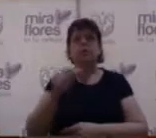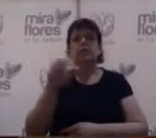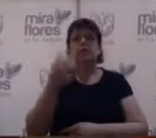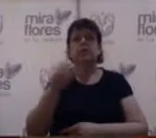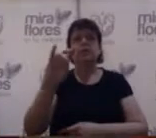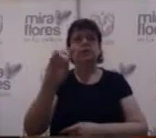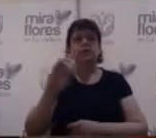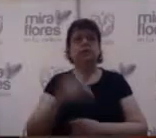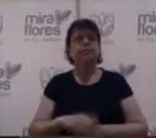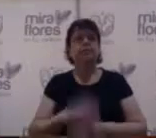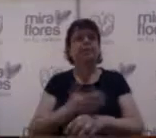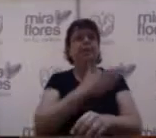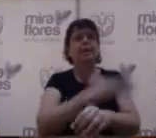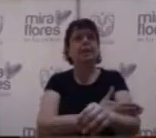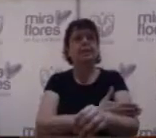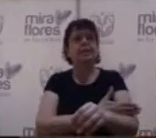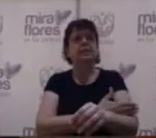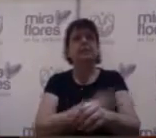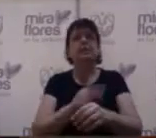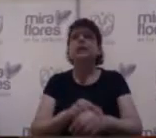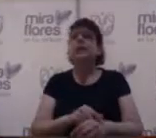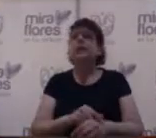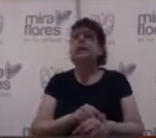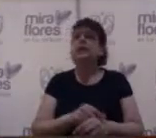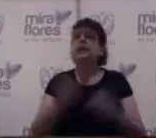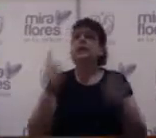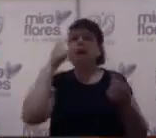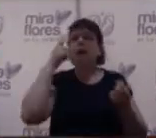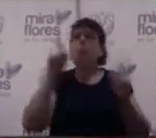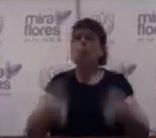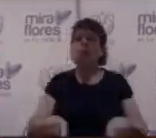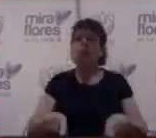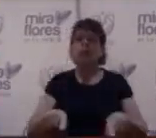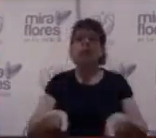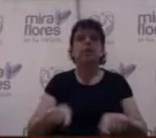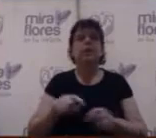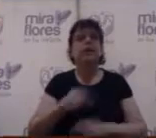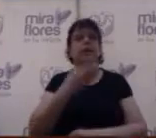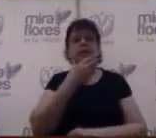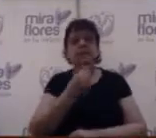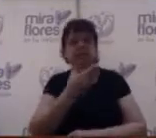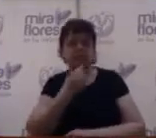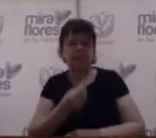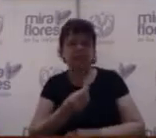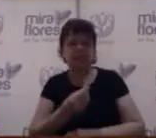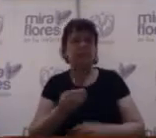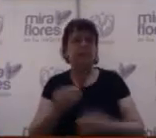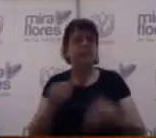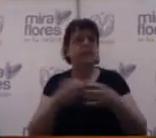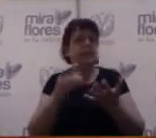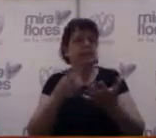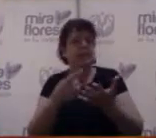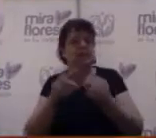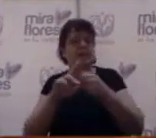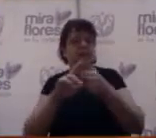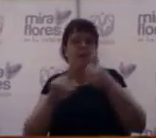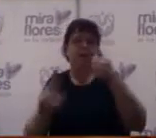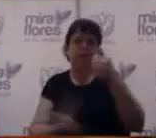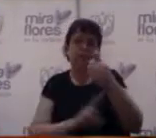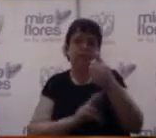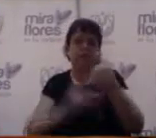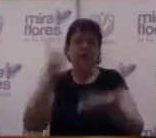Previo a ello voy a señalar que mediante acuerdo de consejo número 89 del 20 de diciembre del año 2016, la Municipalidad de Miraflores